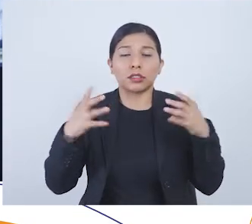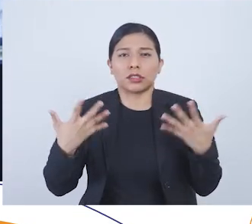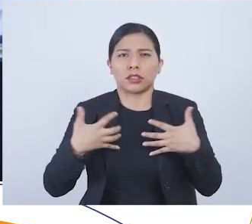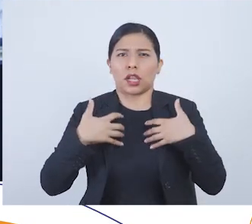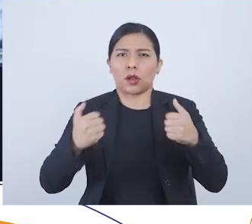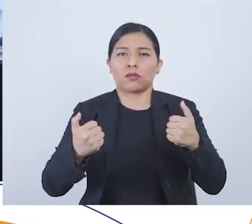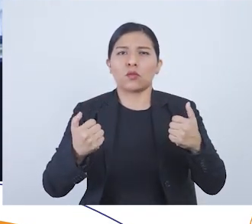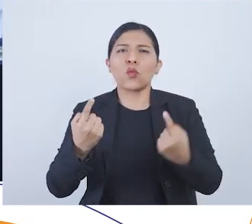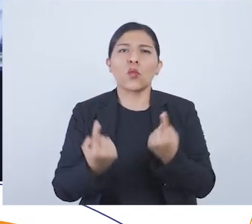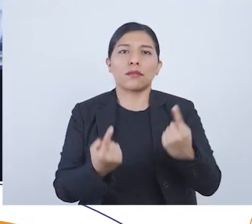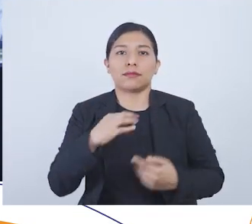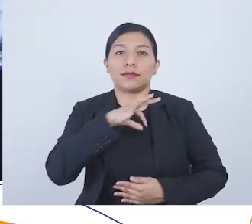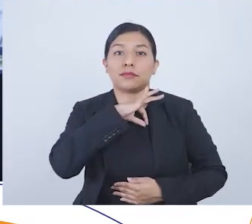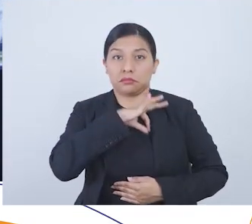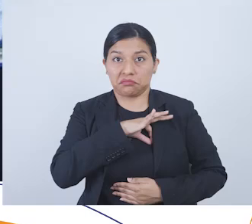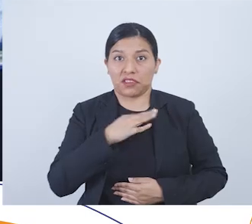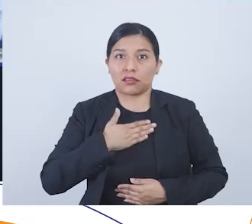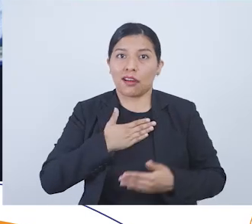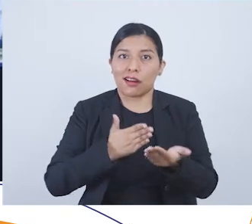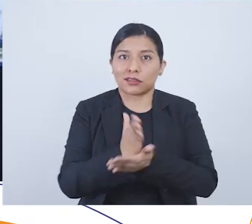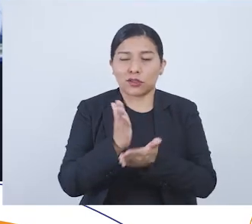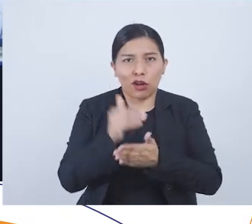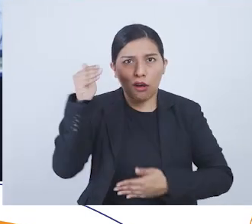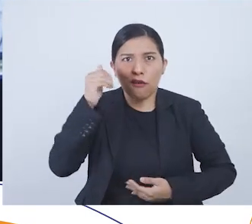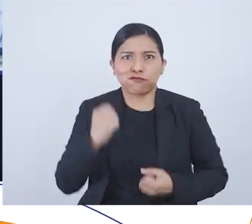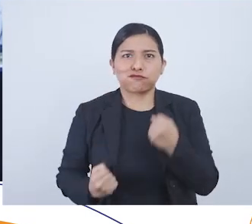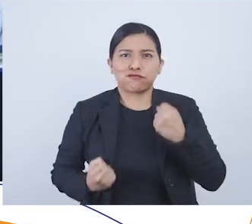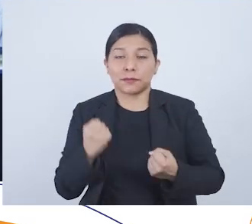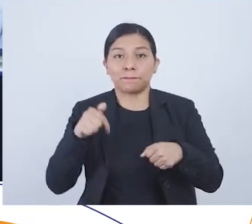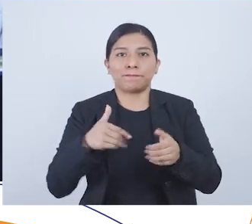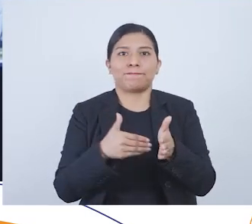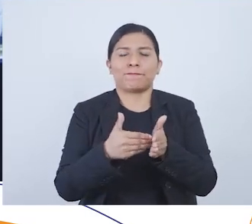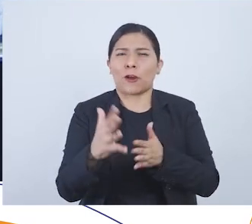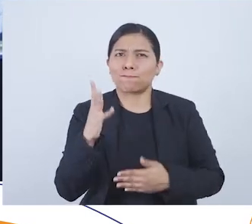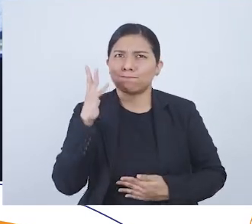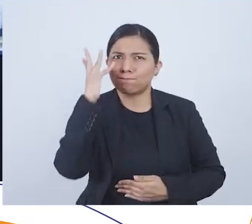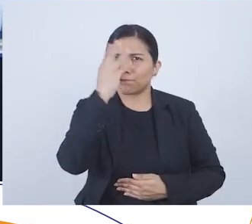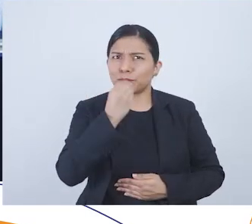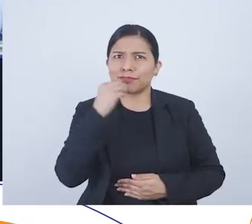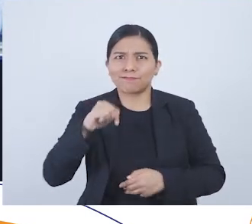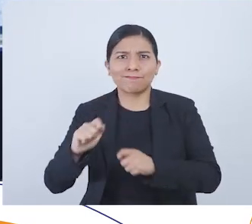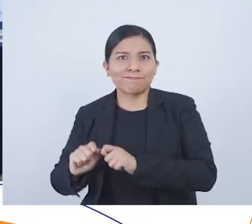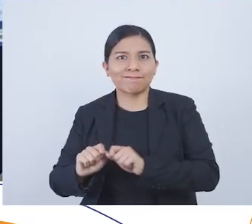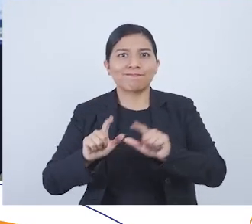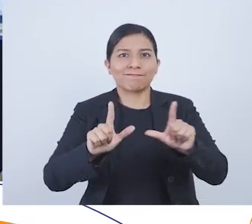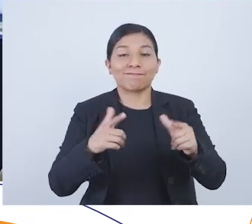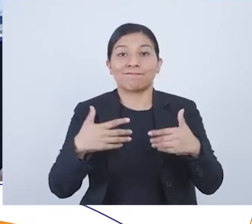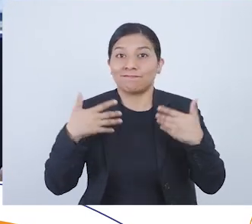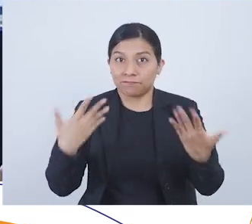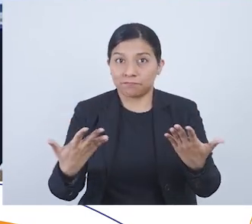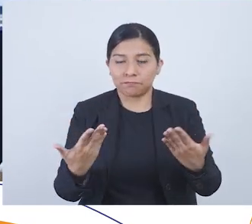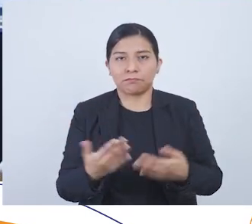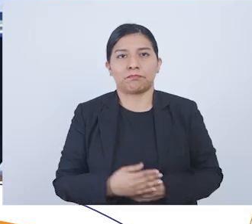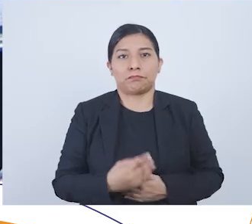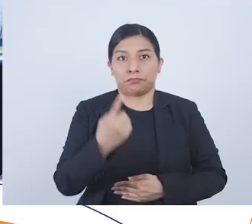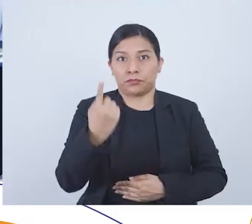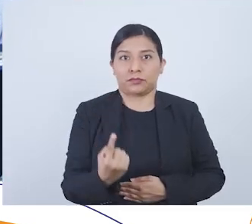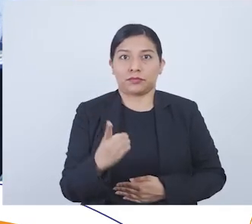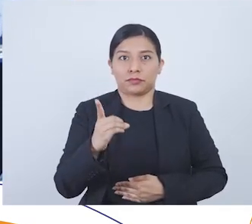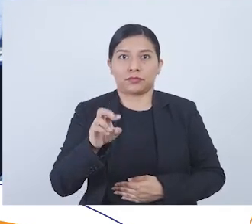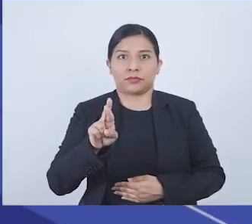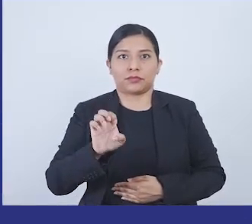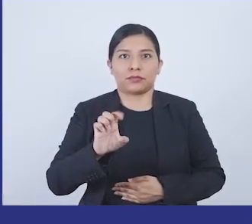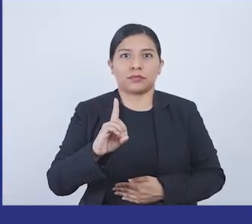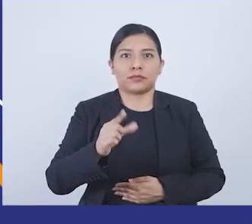los beneficios que se adquieren a través de la educación física. Pero para iniciar este precioso programa, vamos a tener las palabras del doctor Edgar